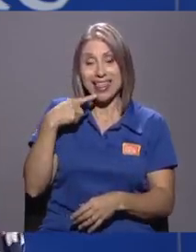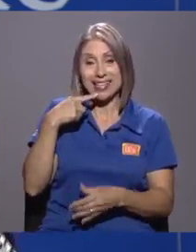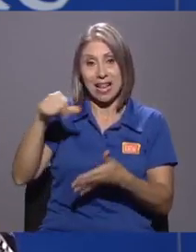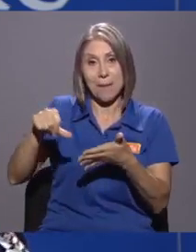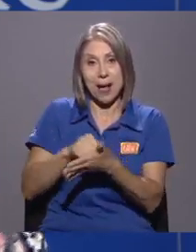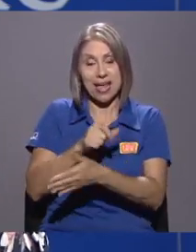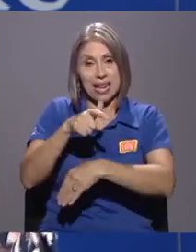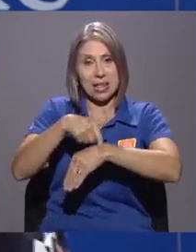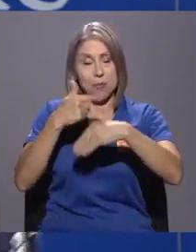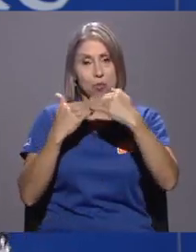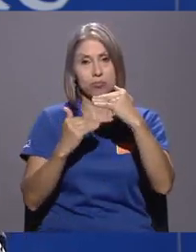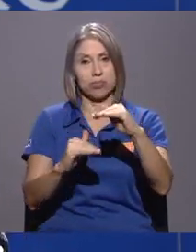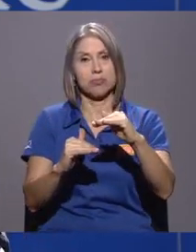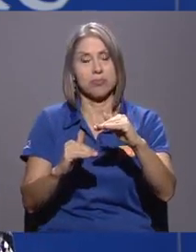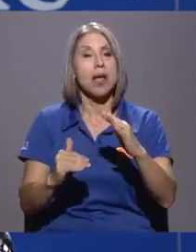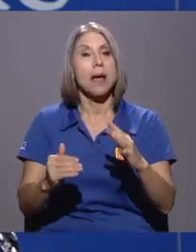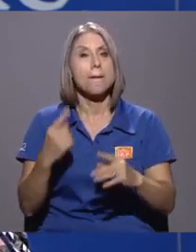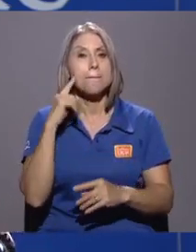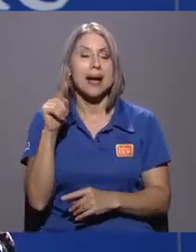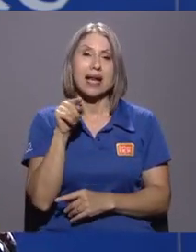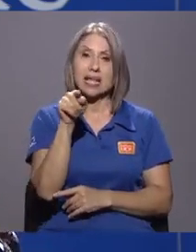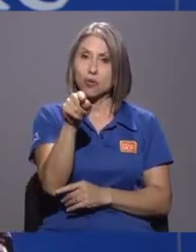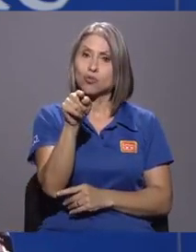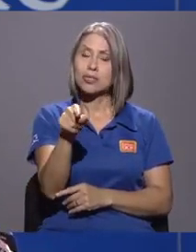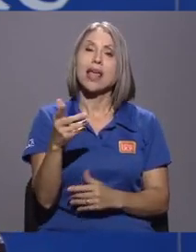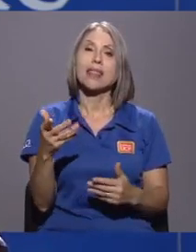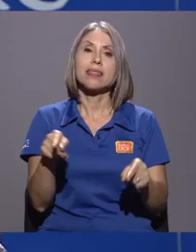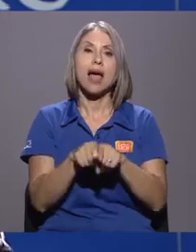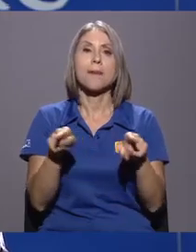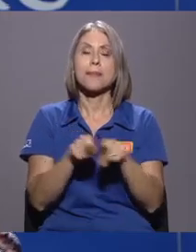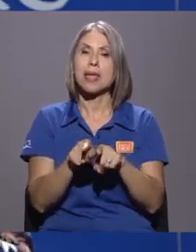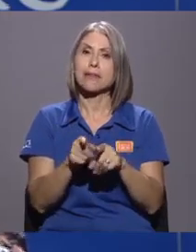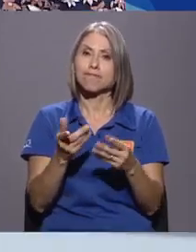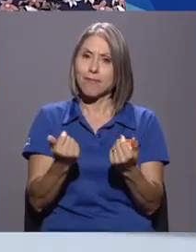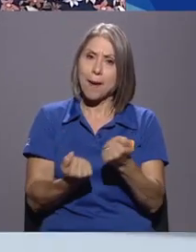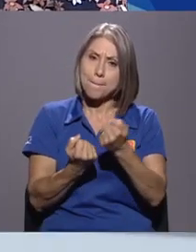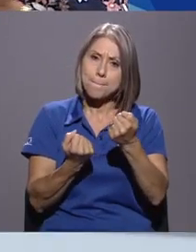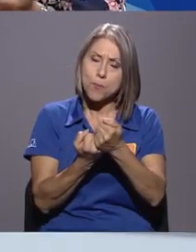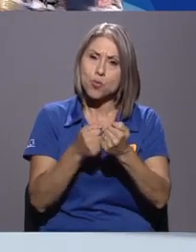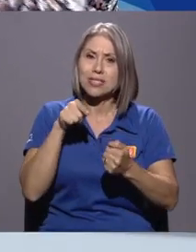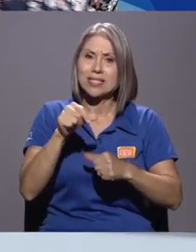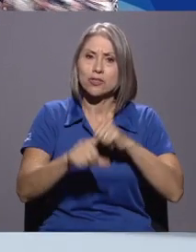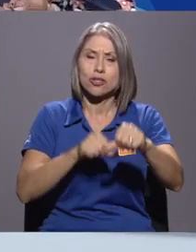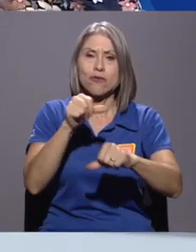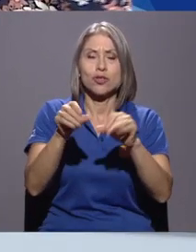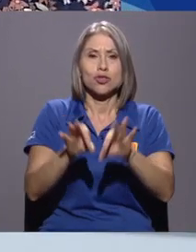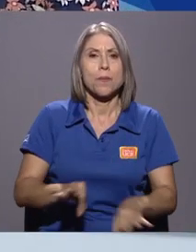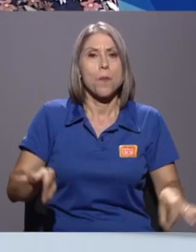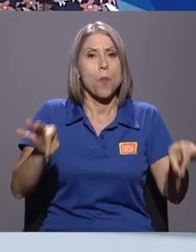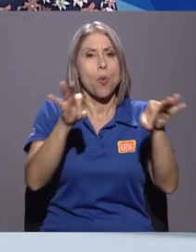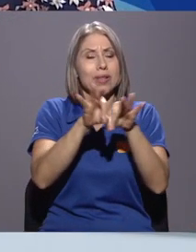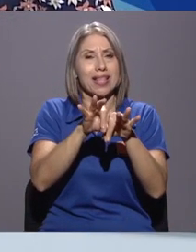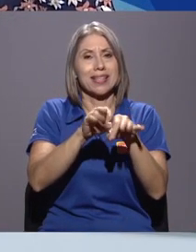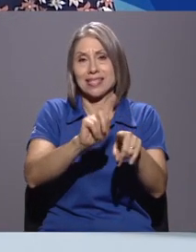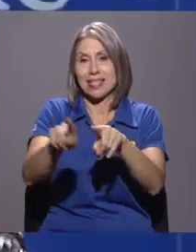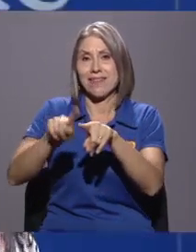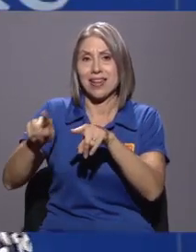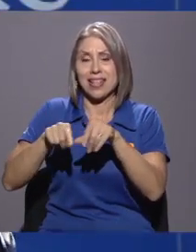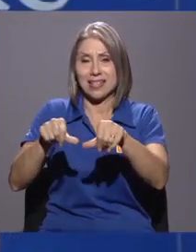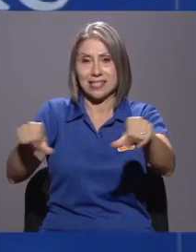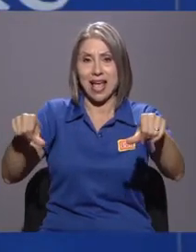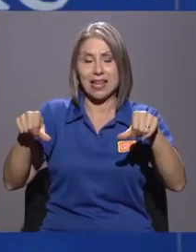para que ustedes de verdad aporte desde esta nominación con estos esfuerzos tan importantes que se hacen desde diferentes campos en nuestro